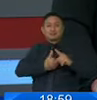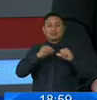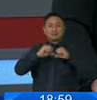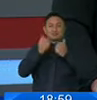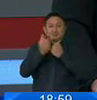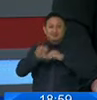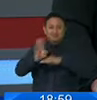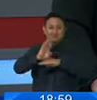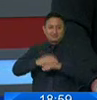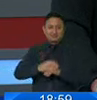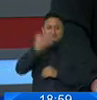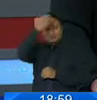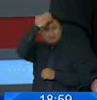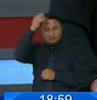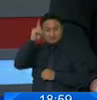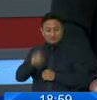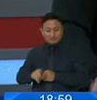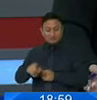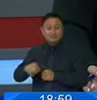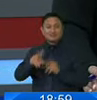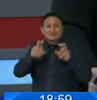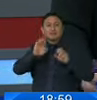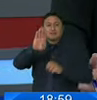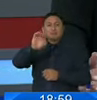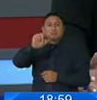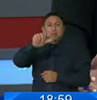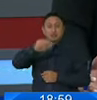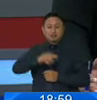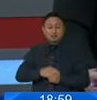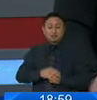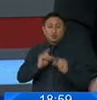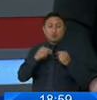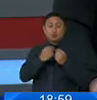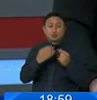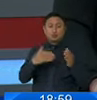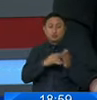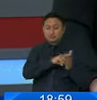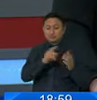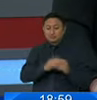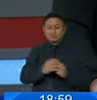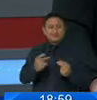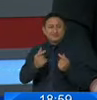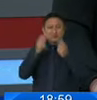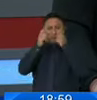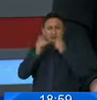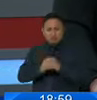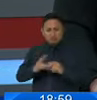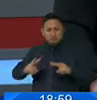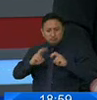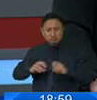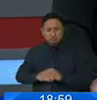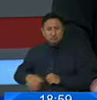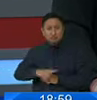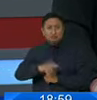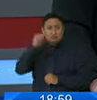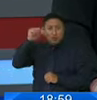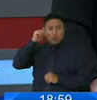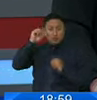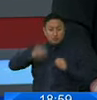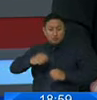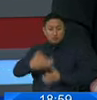José Serrano hablar del caso Balda. En oposición piden una intervención inmediata de la Fiscalía para que se judicialice el